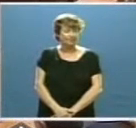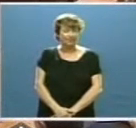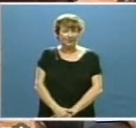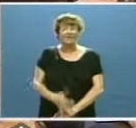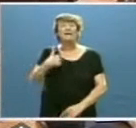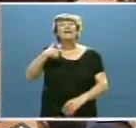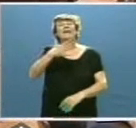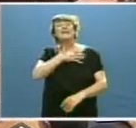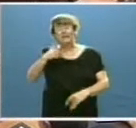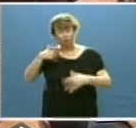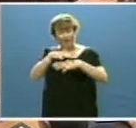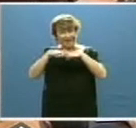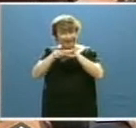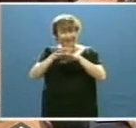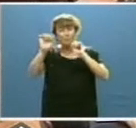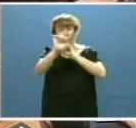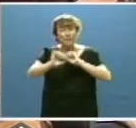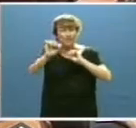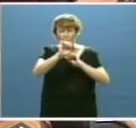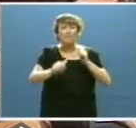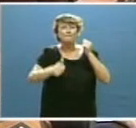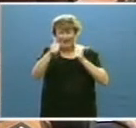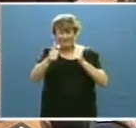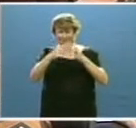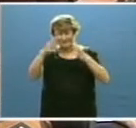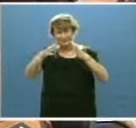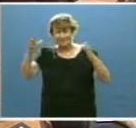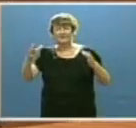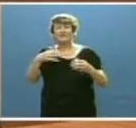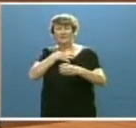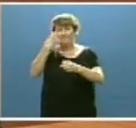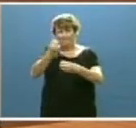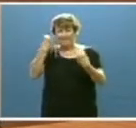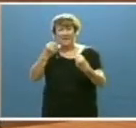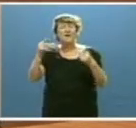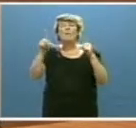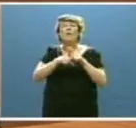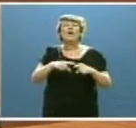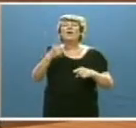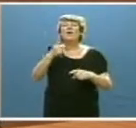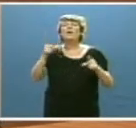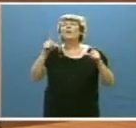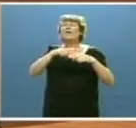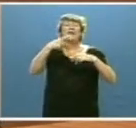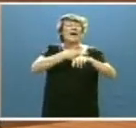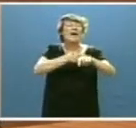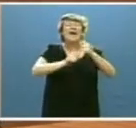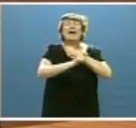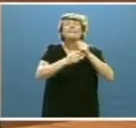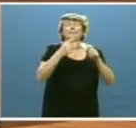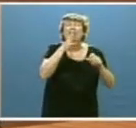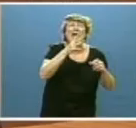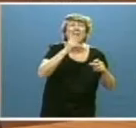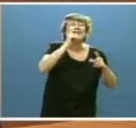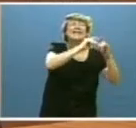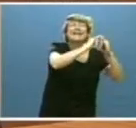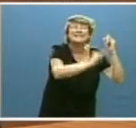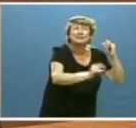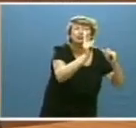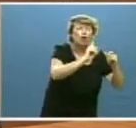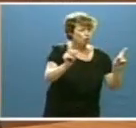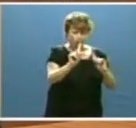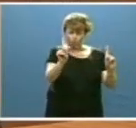queremos que la red de protección sea cada vez más eficaz y que deje de ser una herramienta extraordinaria con motivo de la crisis para